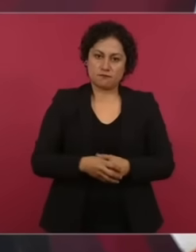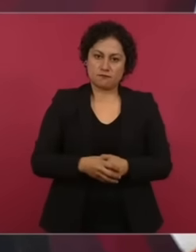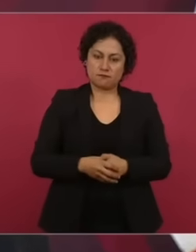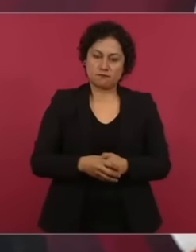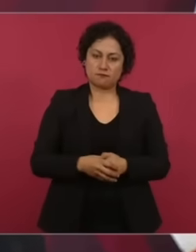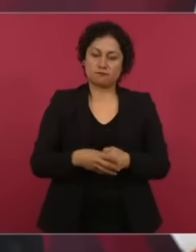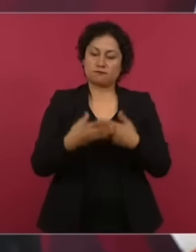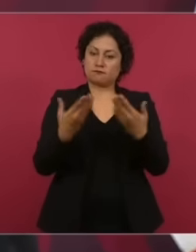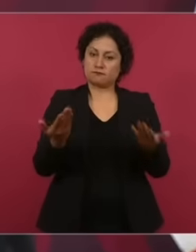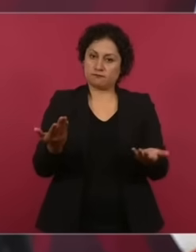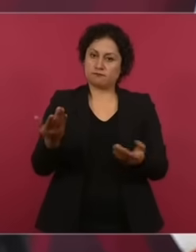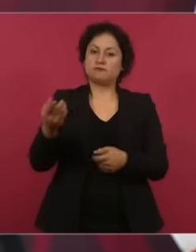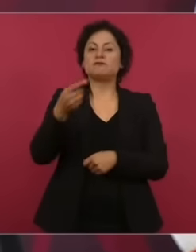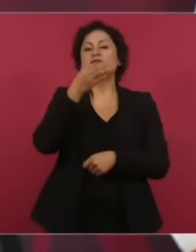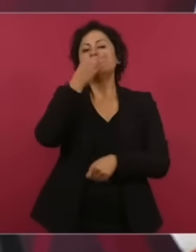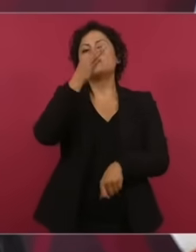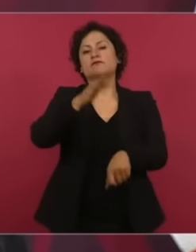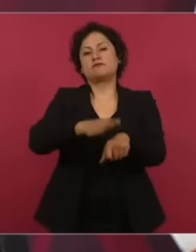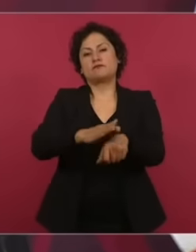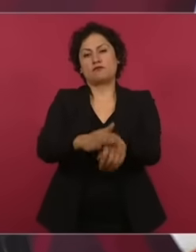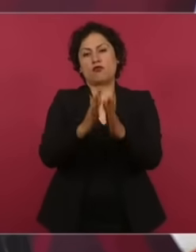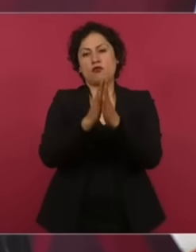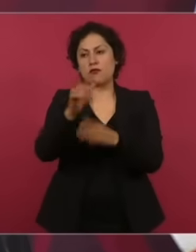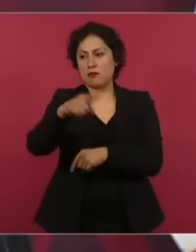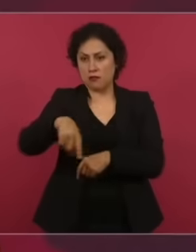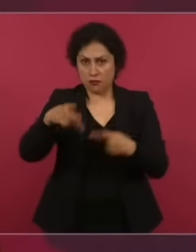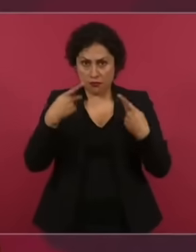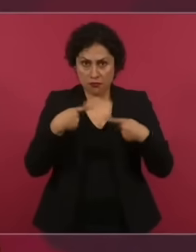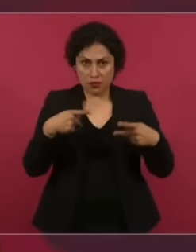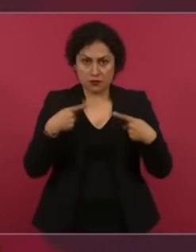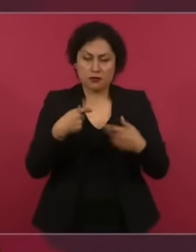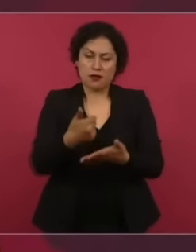y que la gente nos ayude,